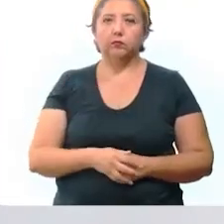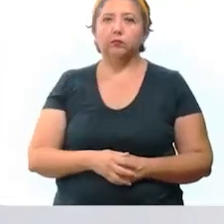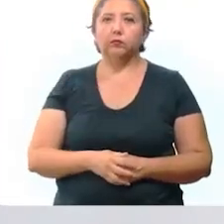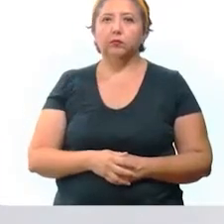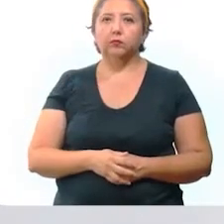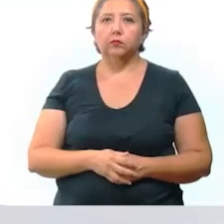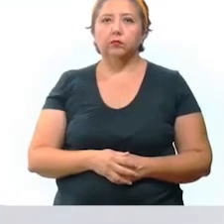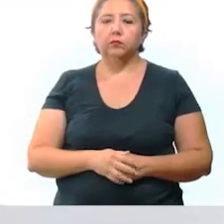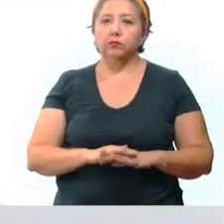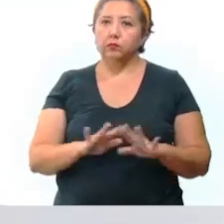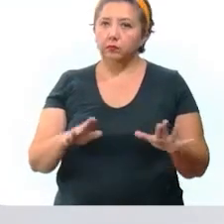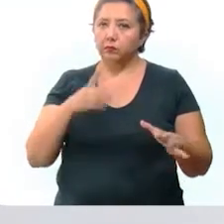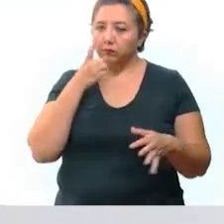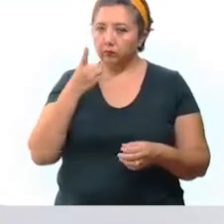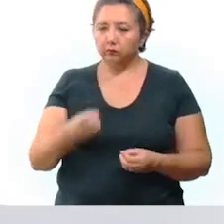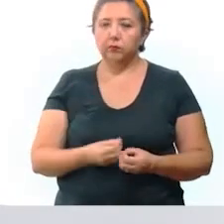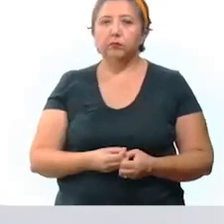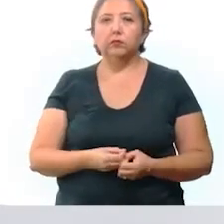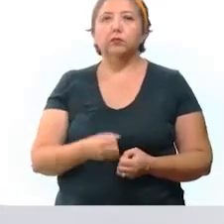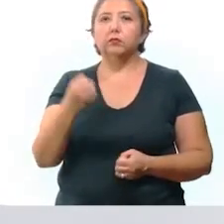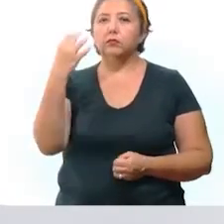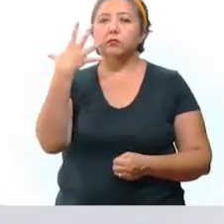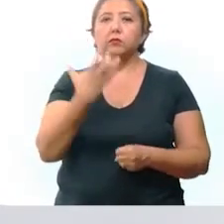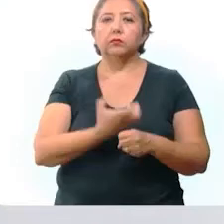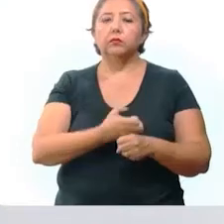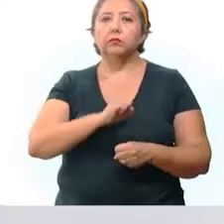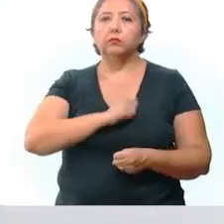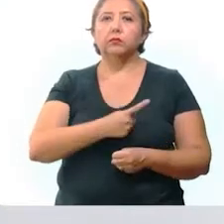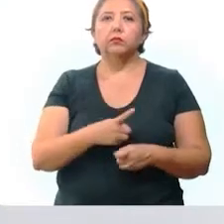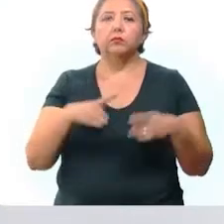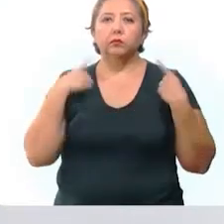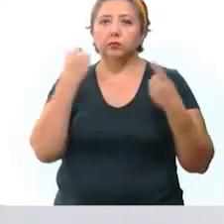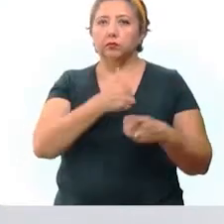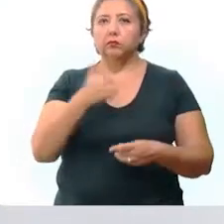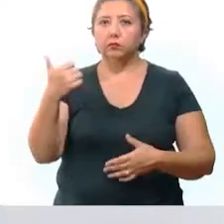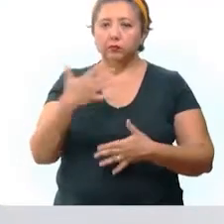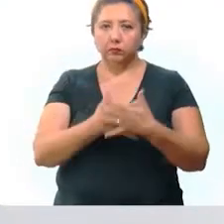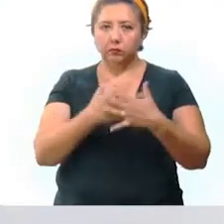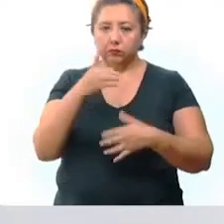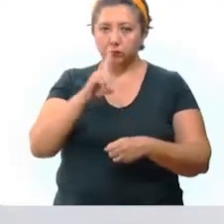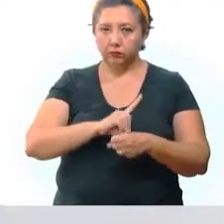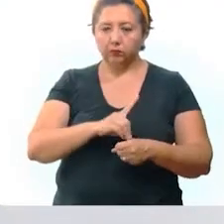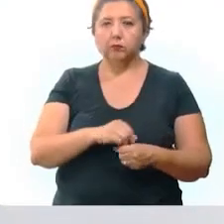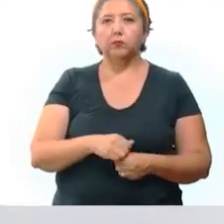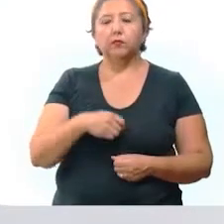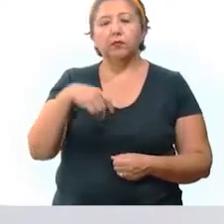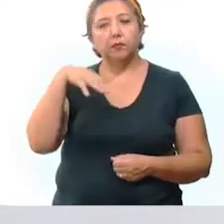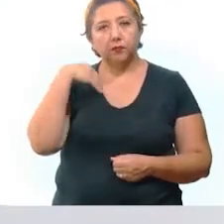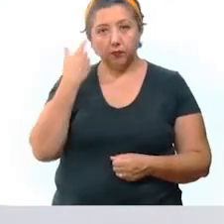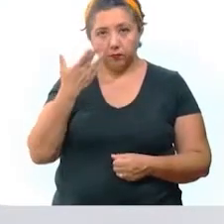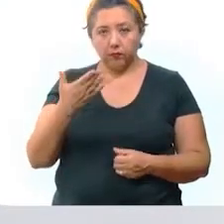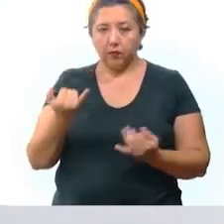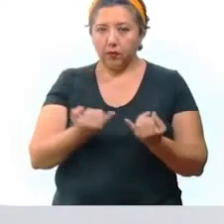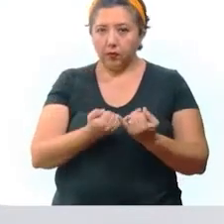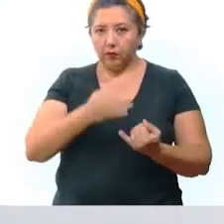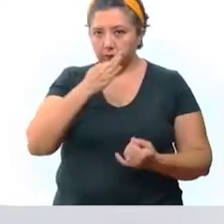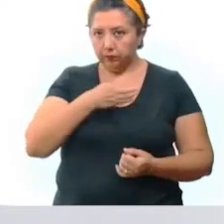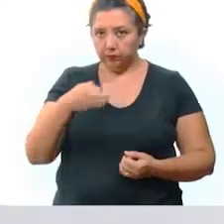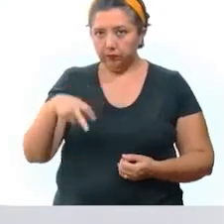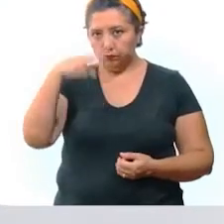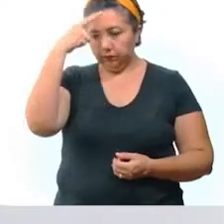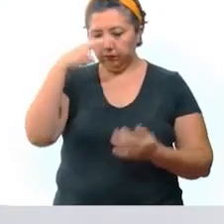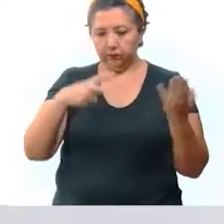naranja. Como se ha informado, el Semáforo Estatal de Salud se va a dar a conocer cada 15 días, con la finalidad de homologar